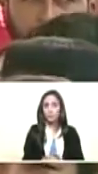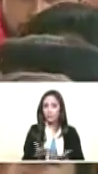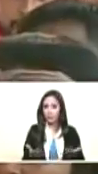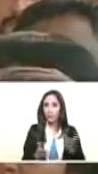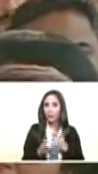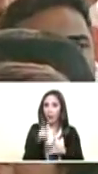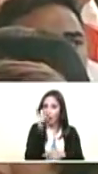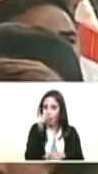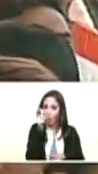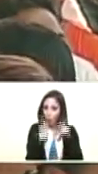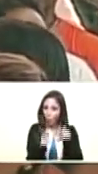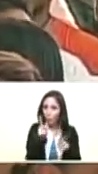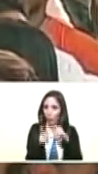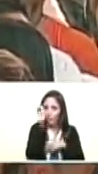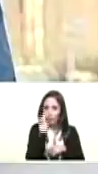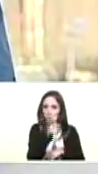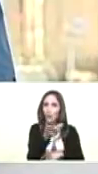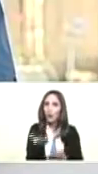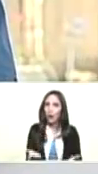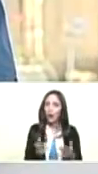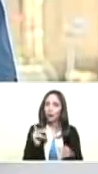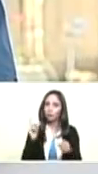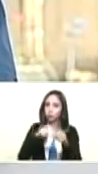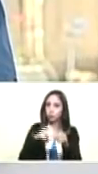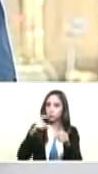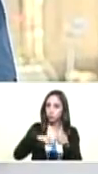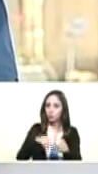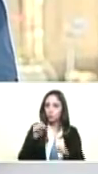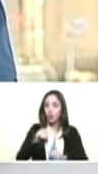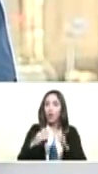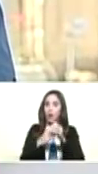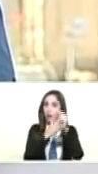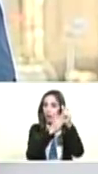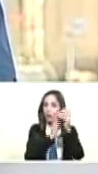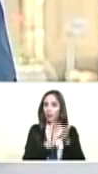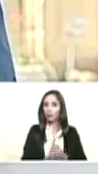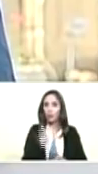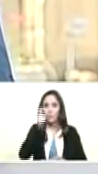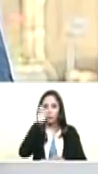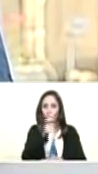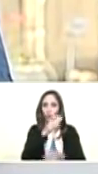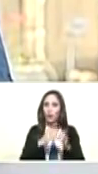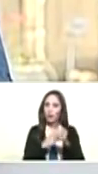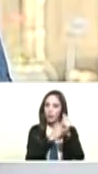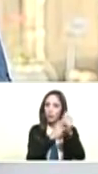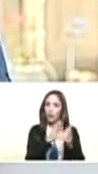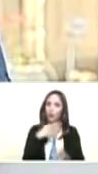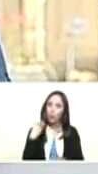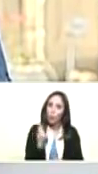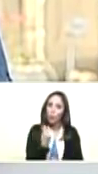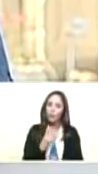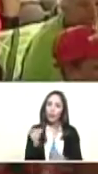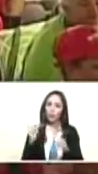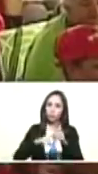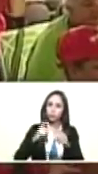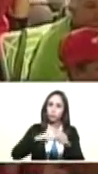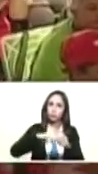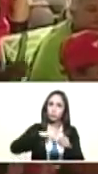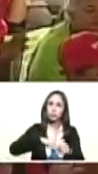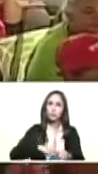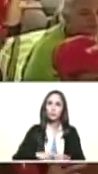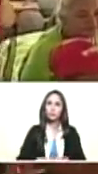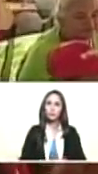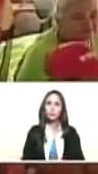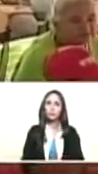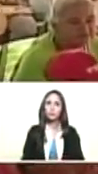decir que los CLAP ha promovido un liderazgo popular y un nuevo liderazgo juvenil desde las bases populares, desde